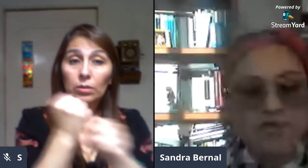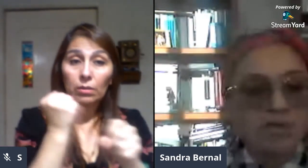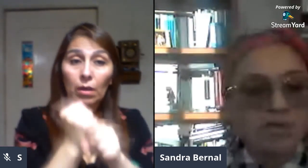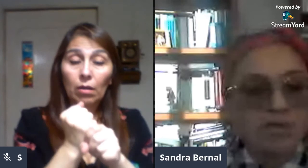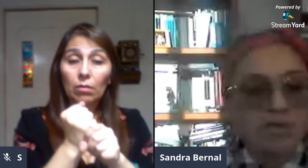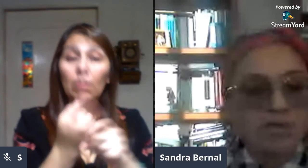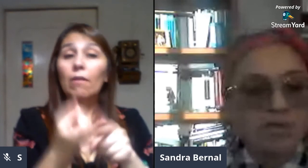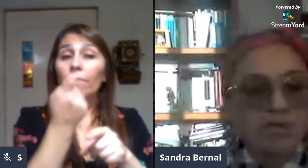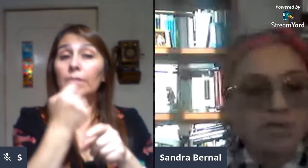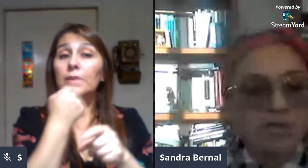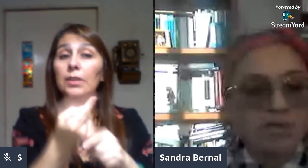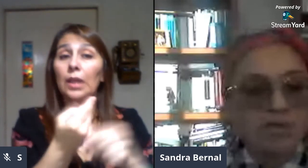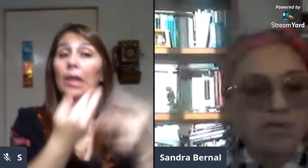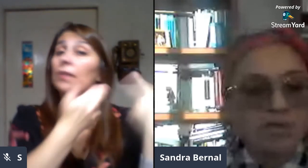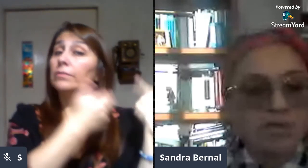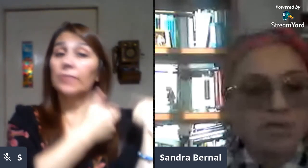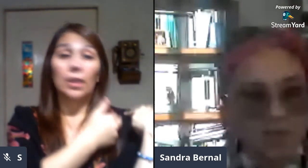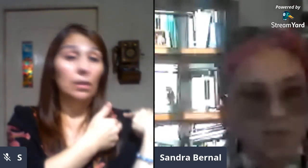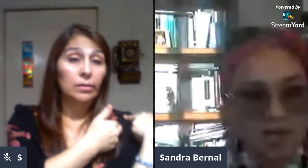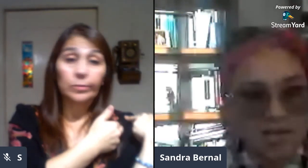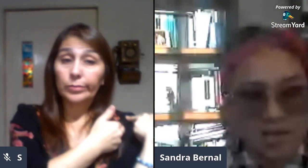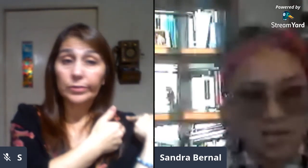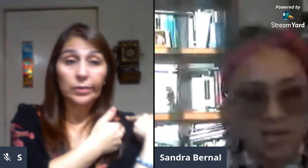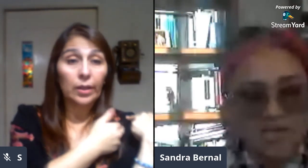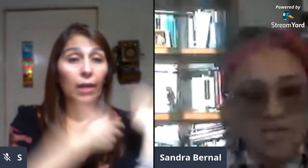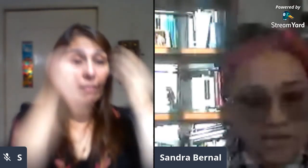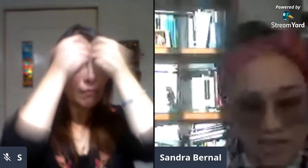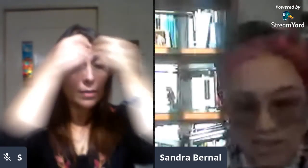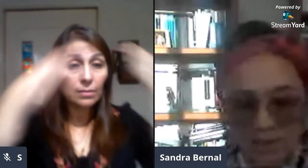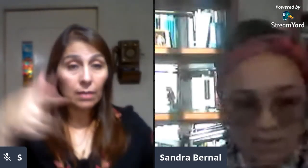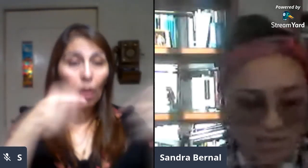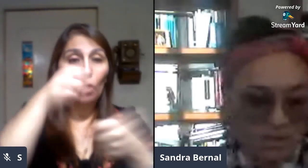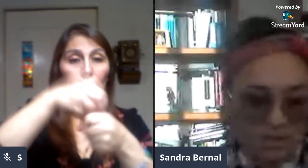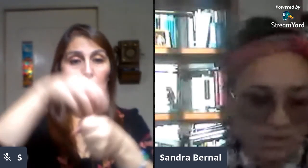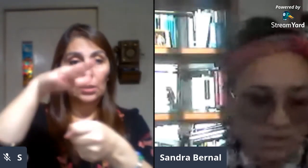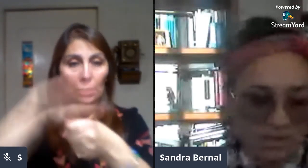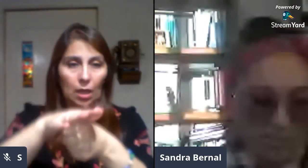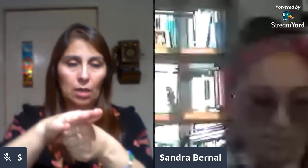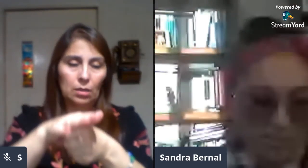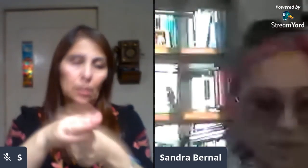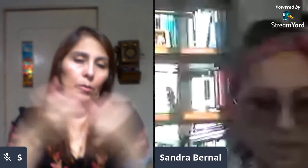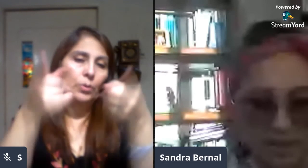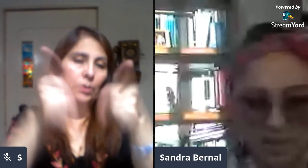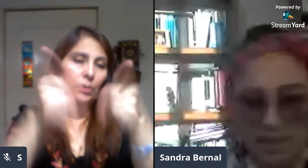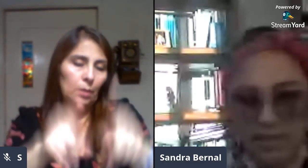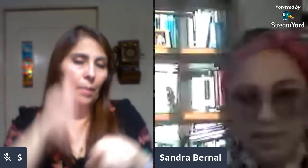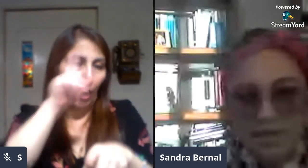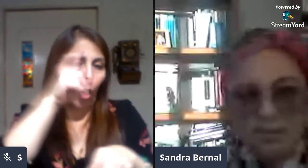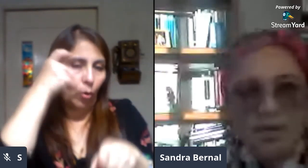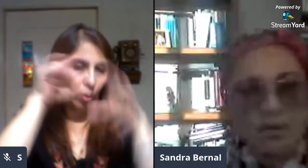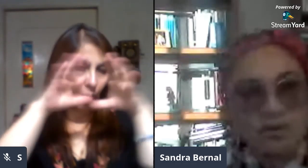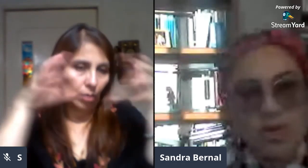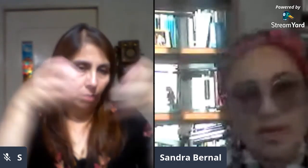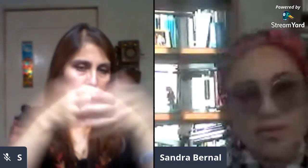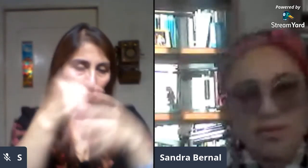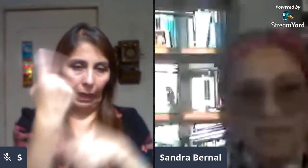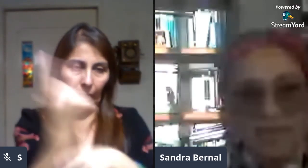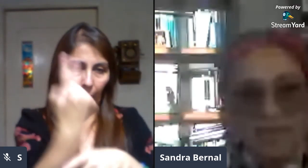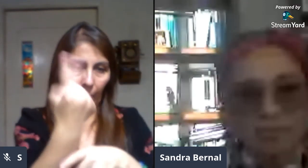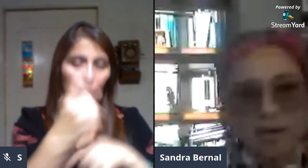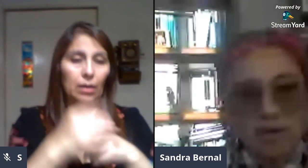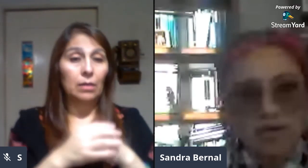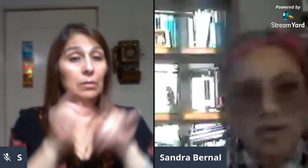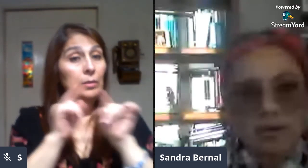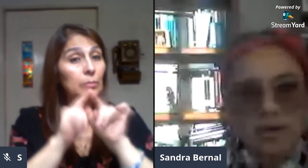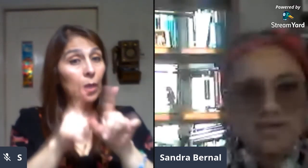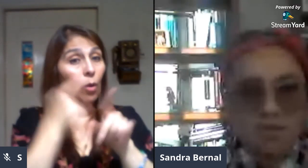irresponsabilidad estatal y la responsabilidad estatal, distrital, y pues obviamente es global. Pero junto a esto y frente al tema